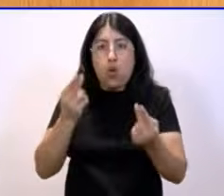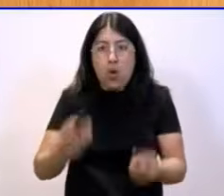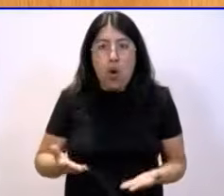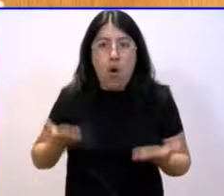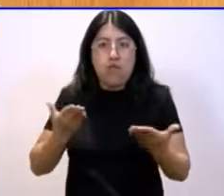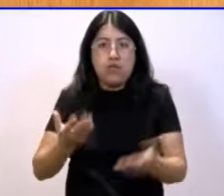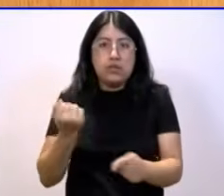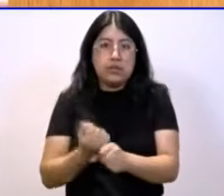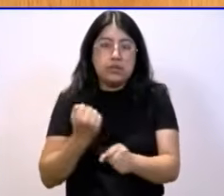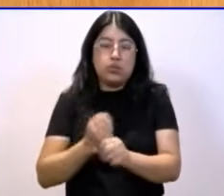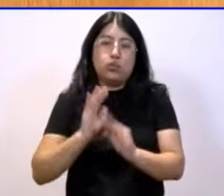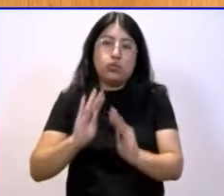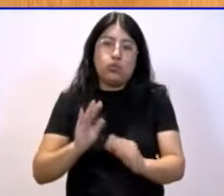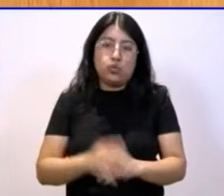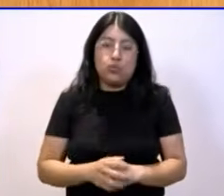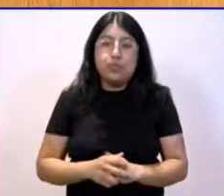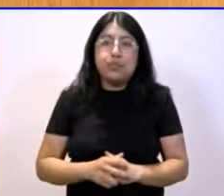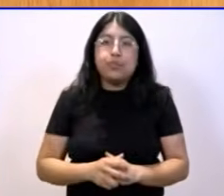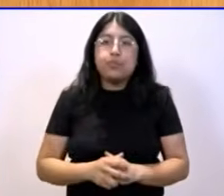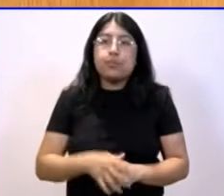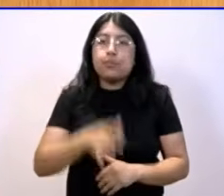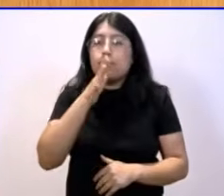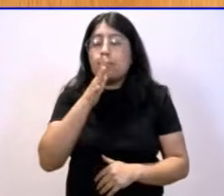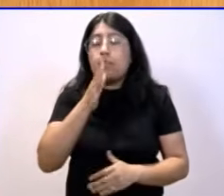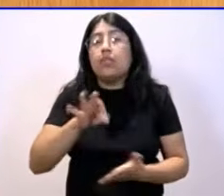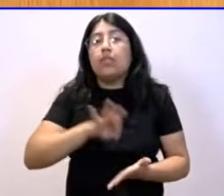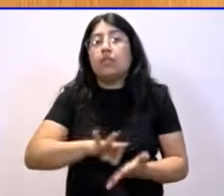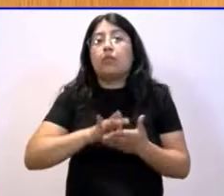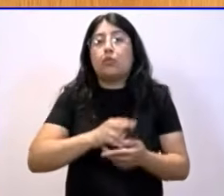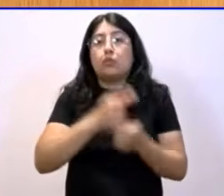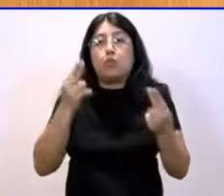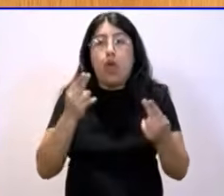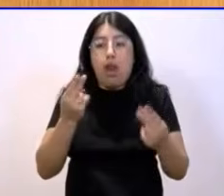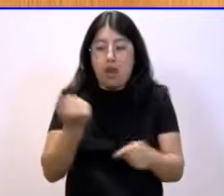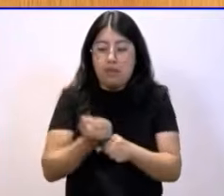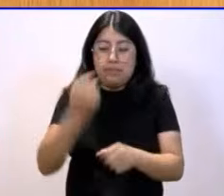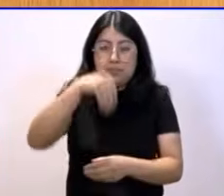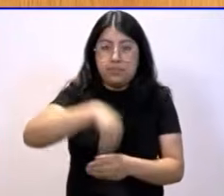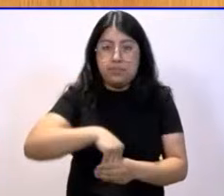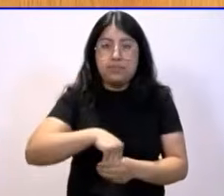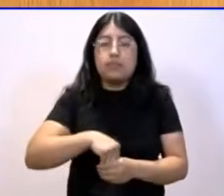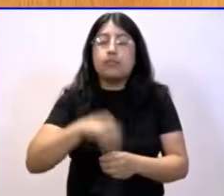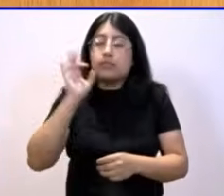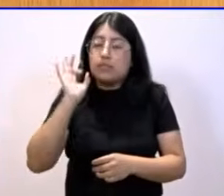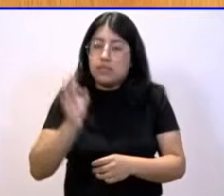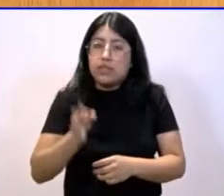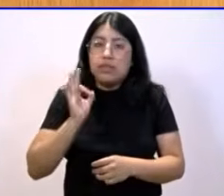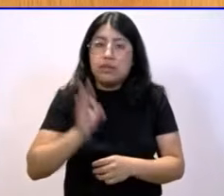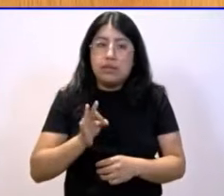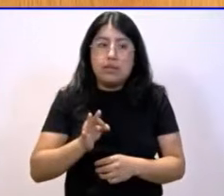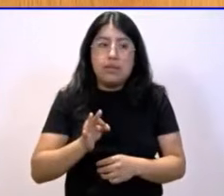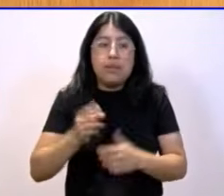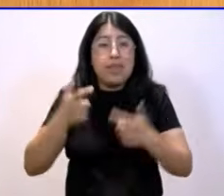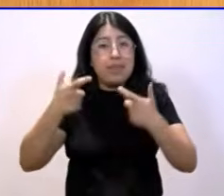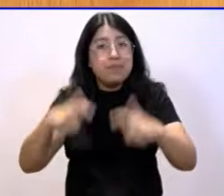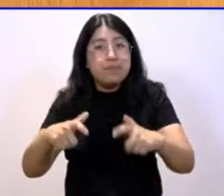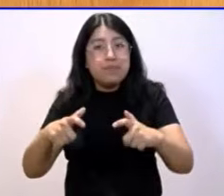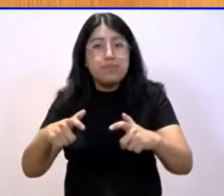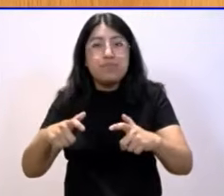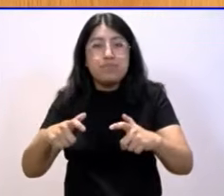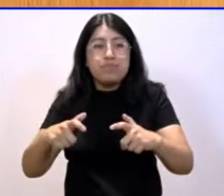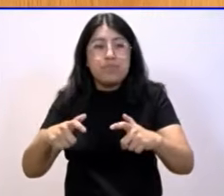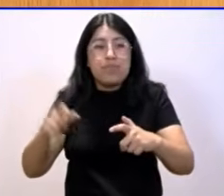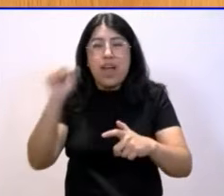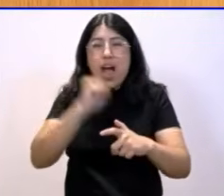años, trabajando denodadamente en la prestación de los servicios públicos. Y creo que es verdad, creo que es cierto que esa parte de muchísimos